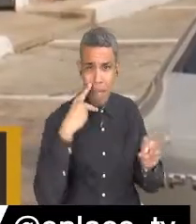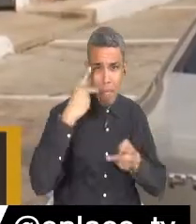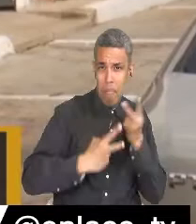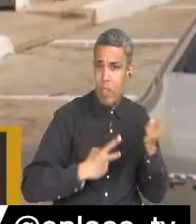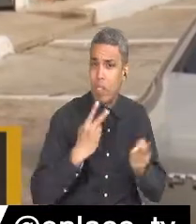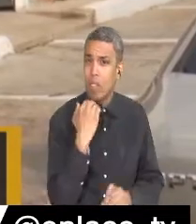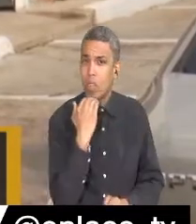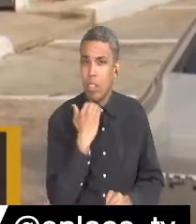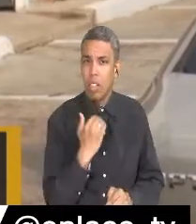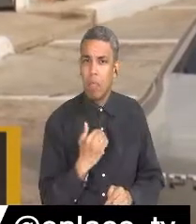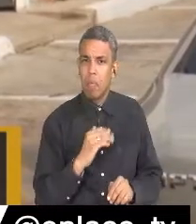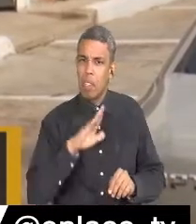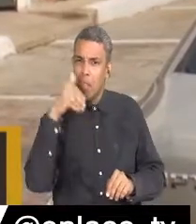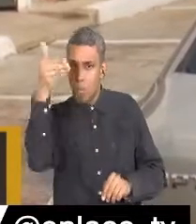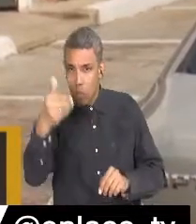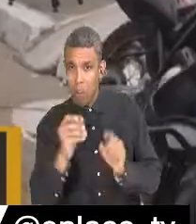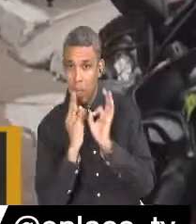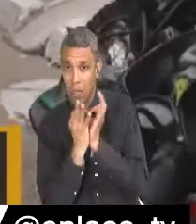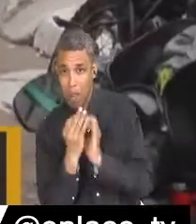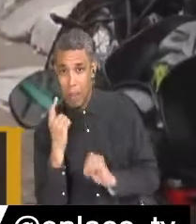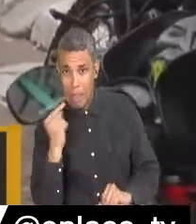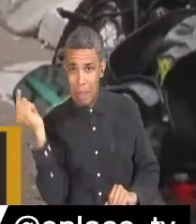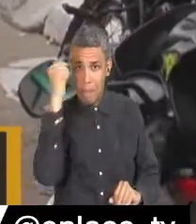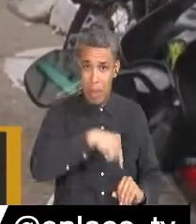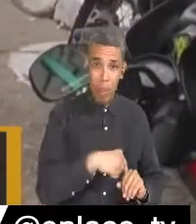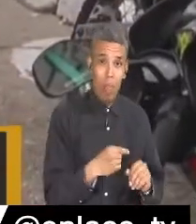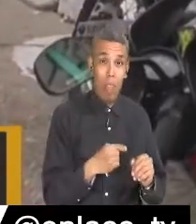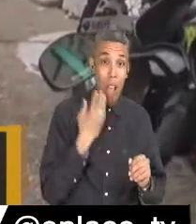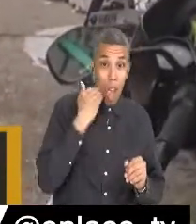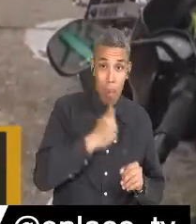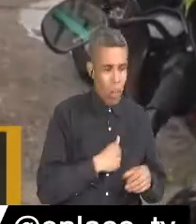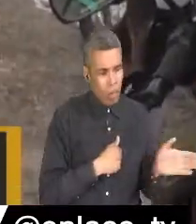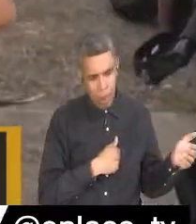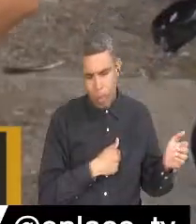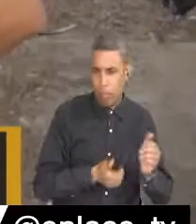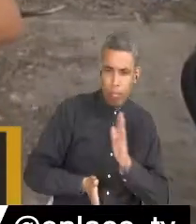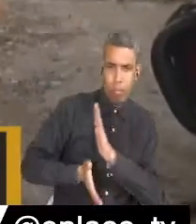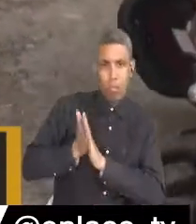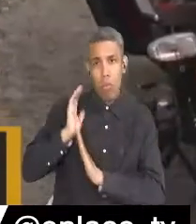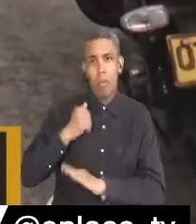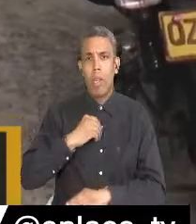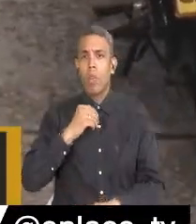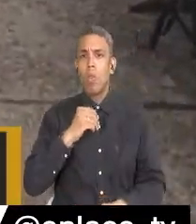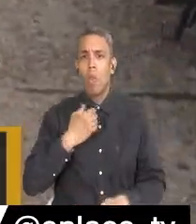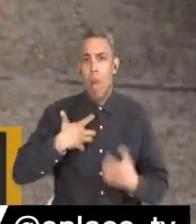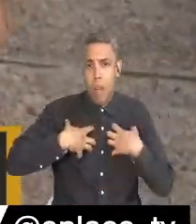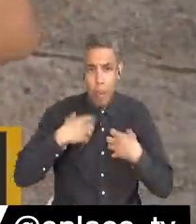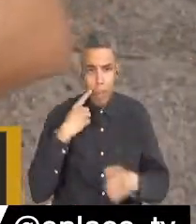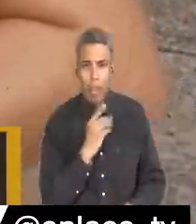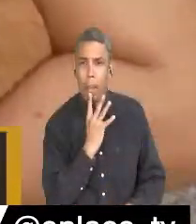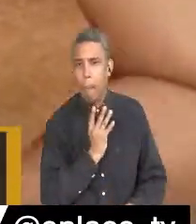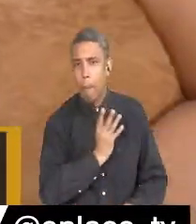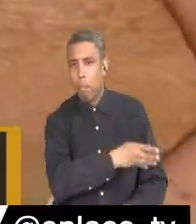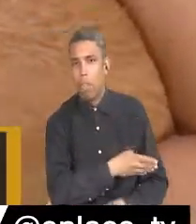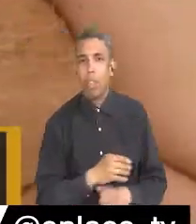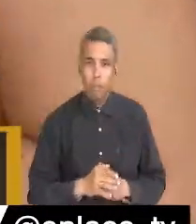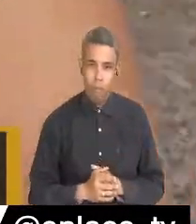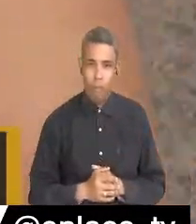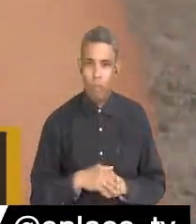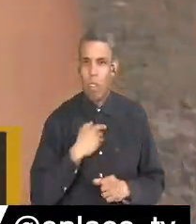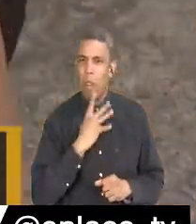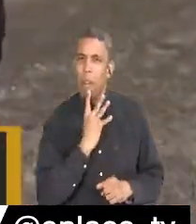dejaron abandonados esos animales ahí hasta el sol de hoy. Enlace Noticias dialogó con la vocera de la Sociedad Protectora de Animales para conocer del caso de abandono de dos